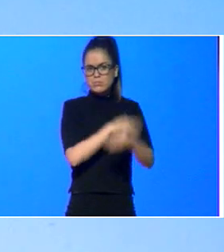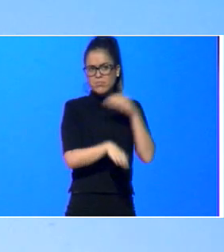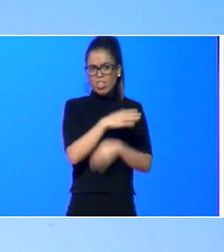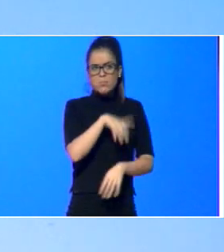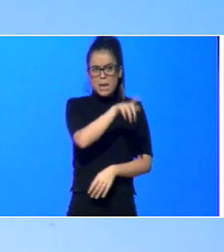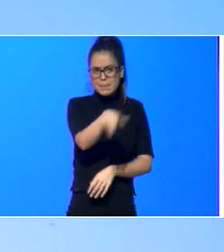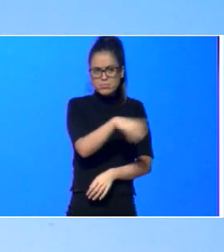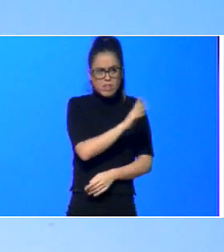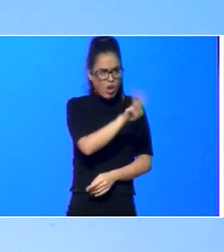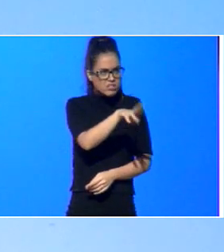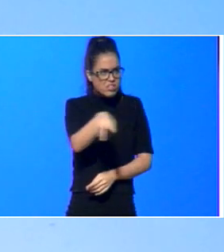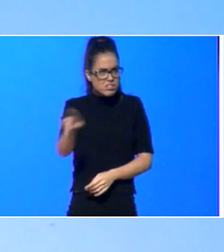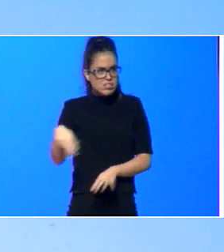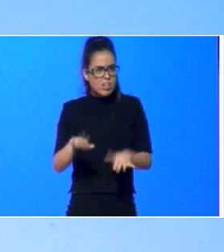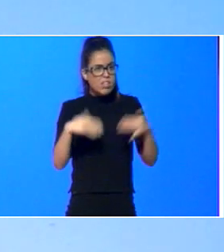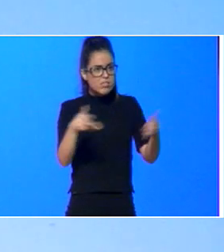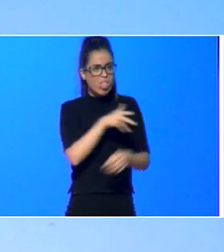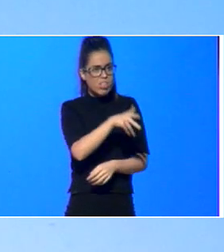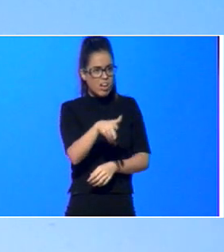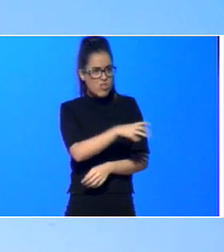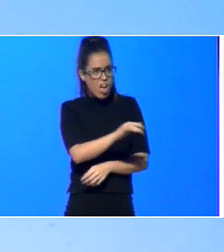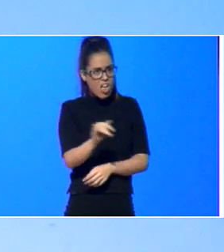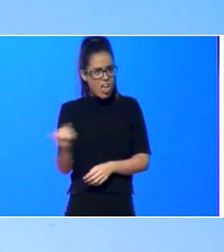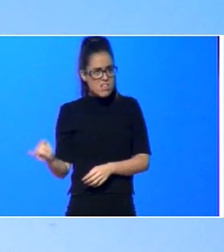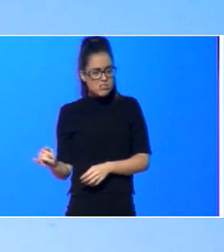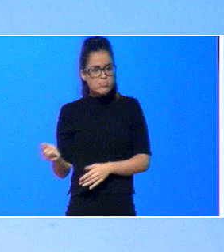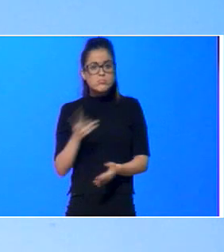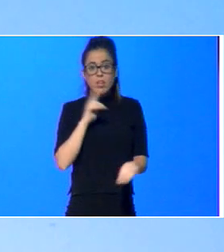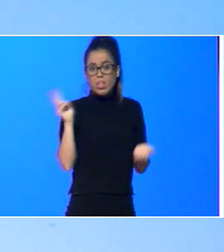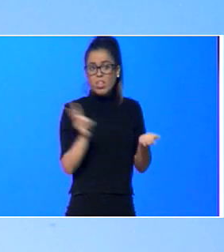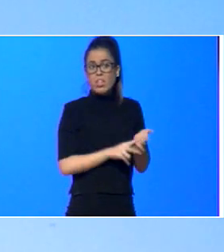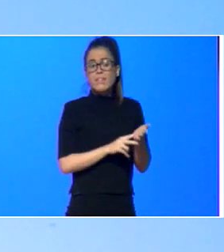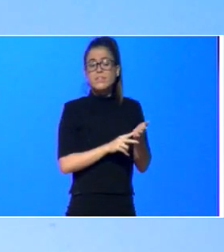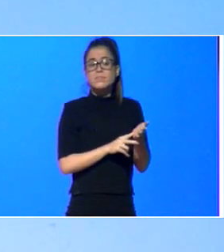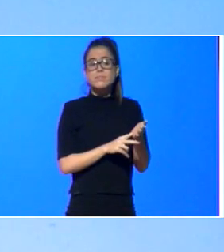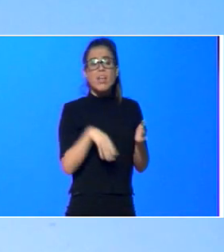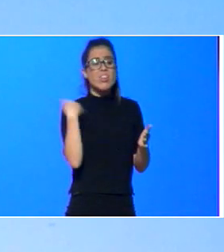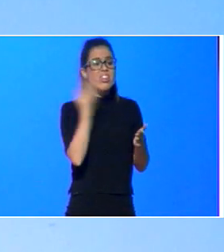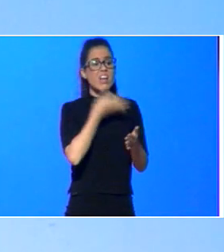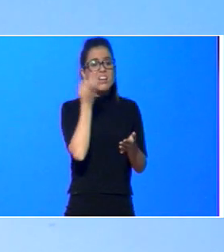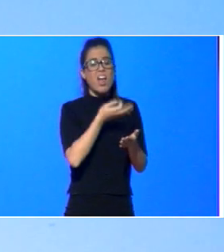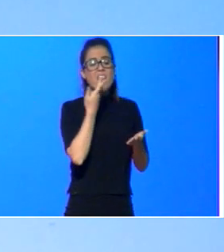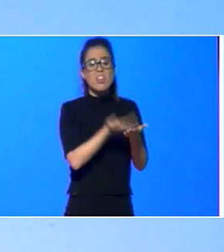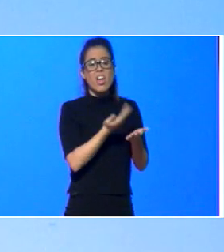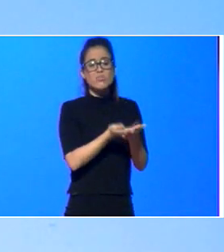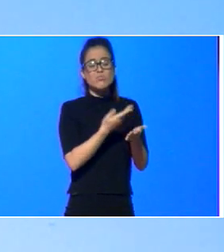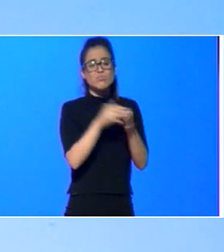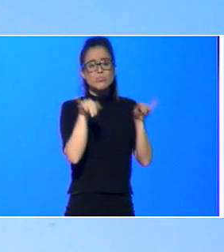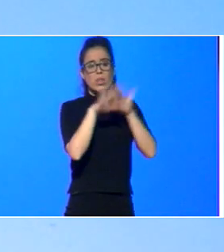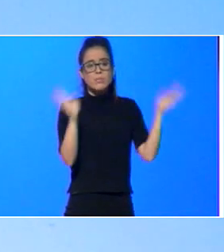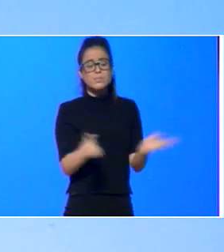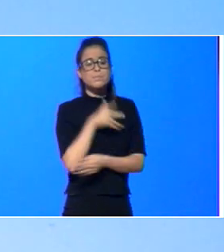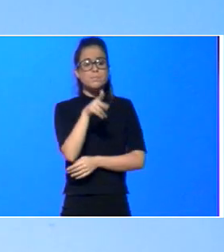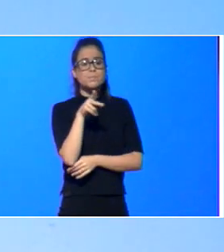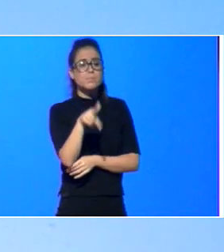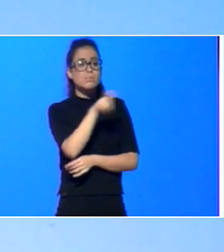los derechos que reconoció en su momento la declaración universal de derechos humanos y los derechos que reconocen las constituciones de